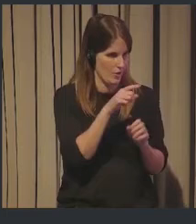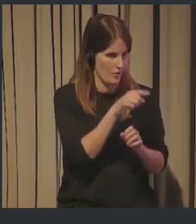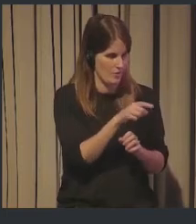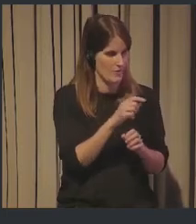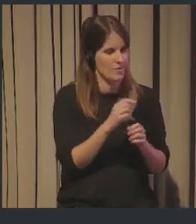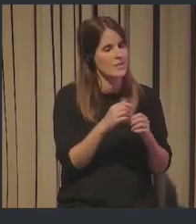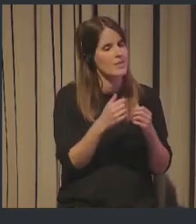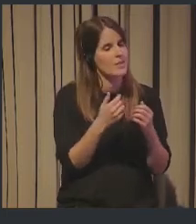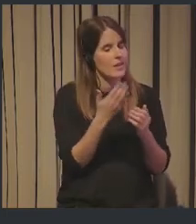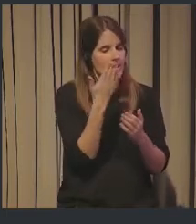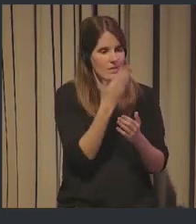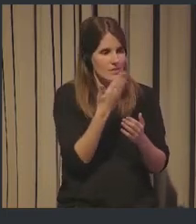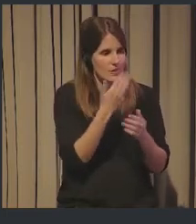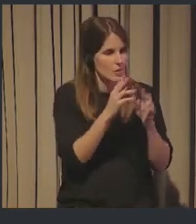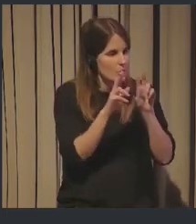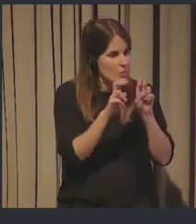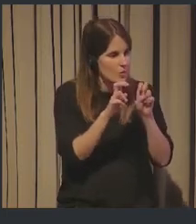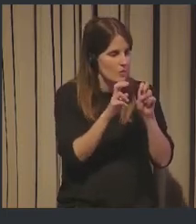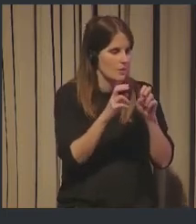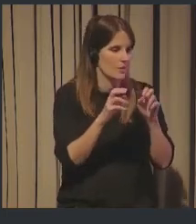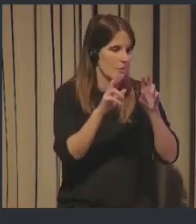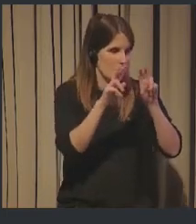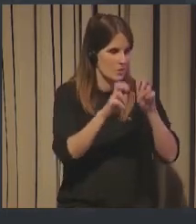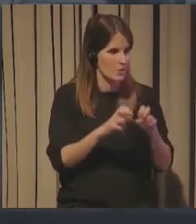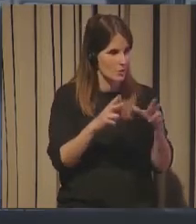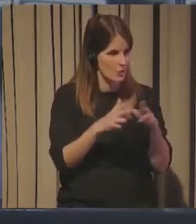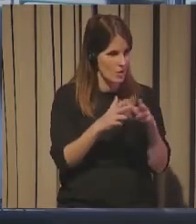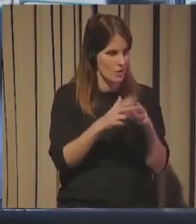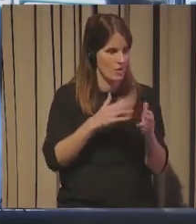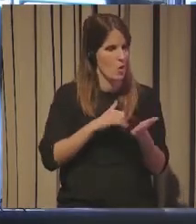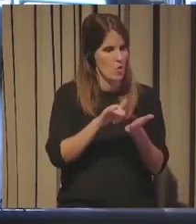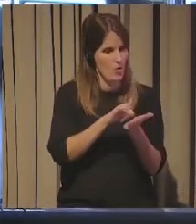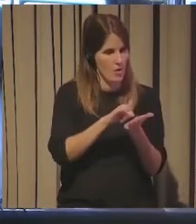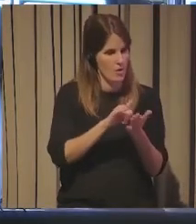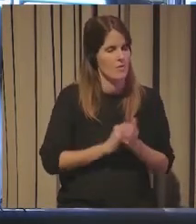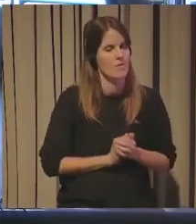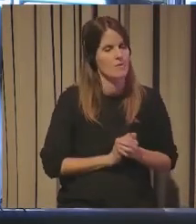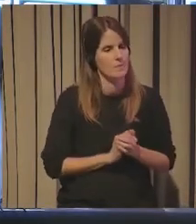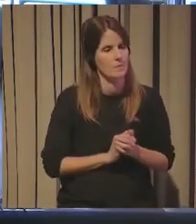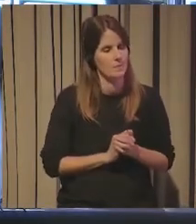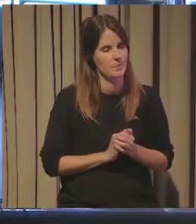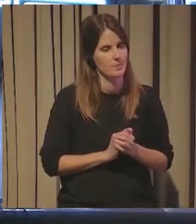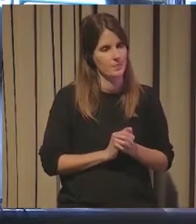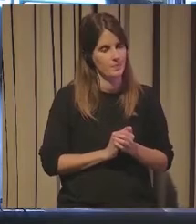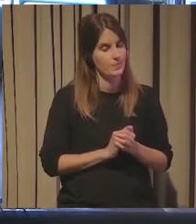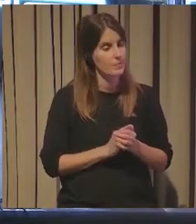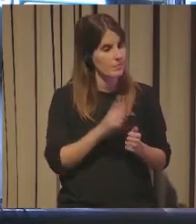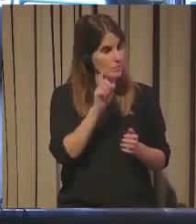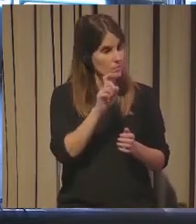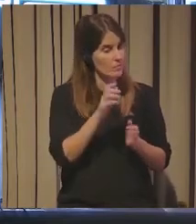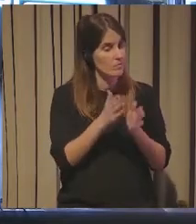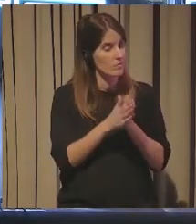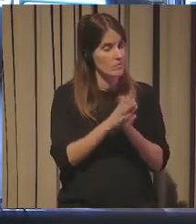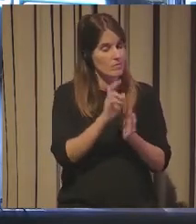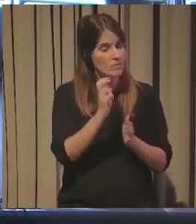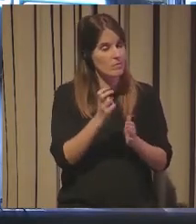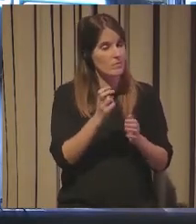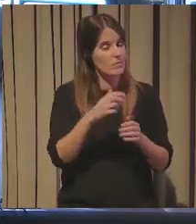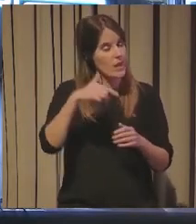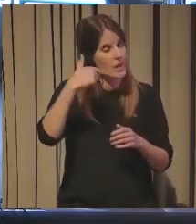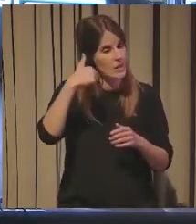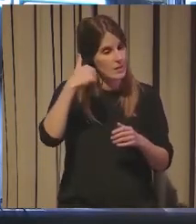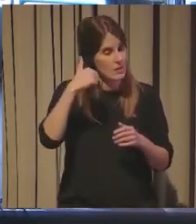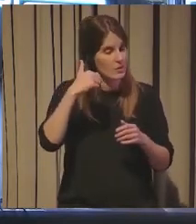nueva escuela de investigación social en Nueva York. Chris Deedy tenía una licenciatura en prospección de la Universidad